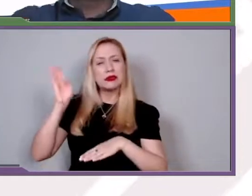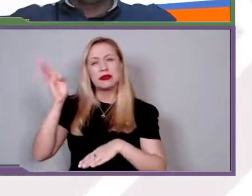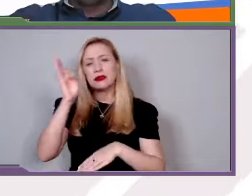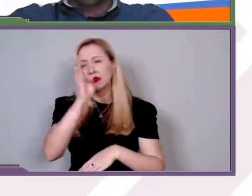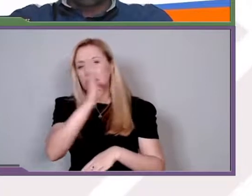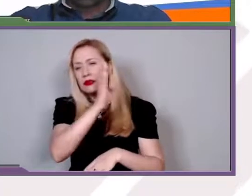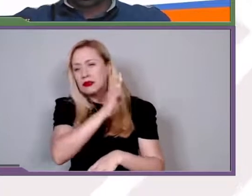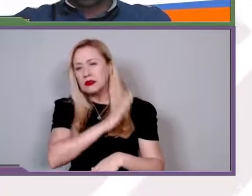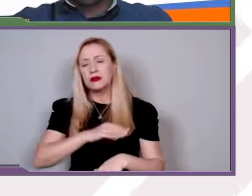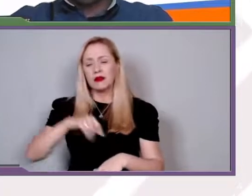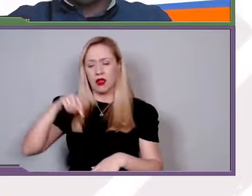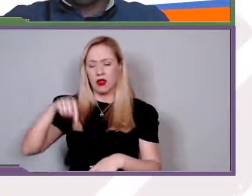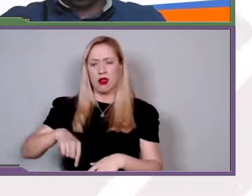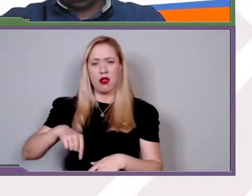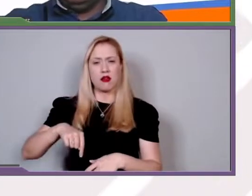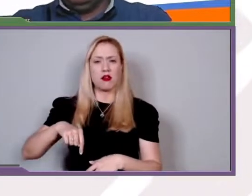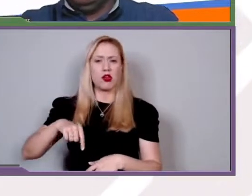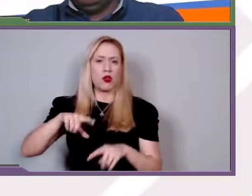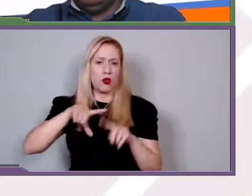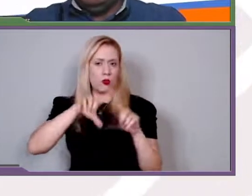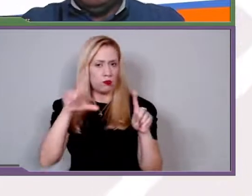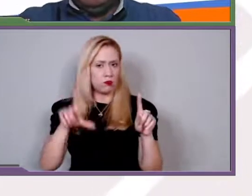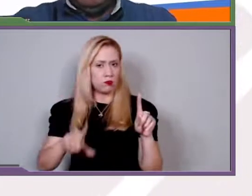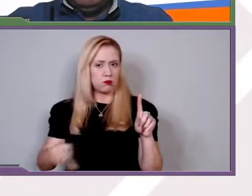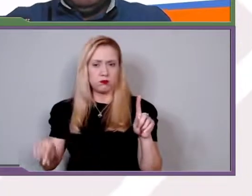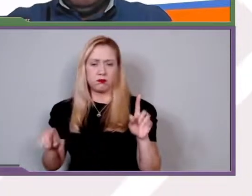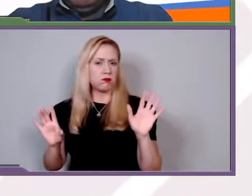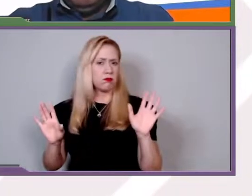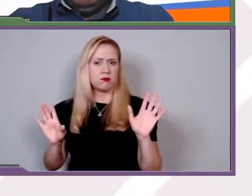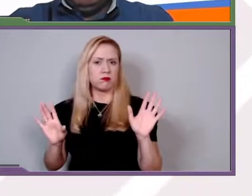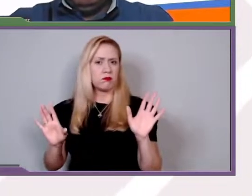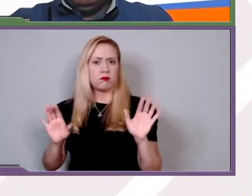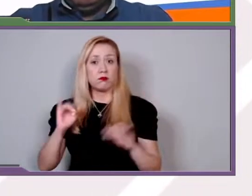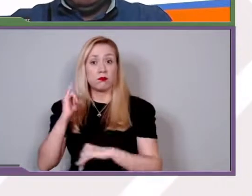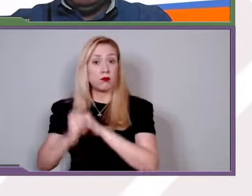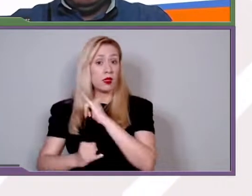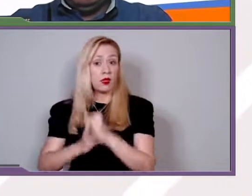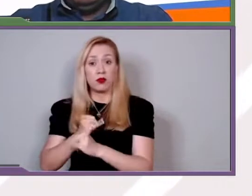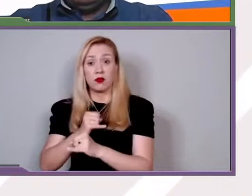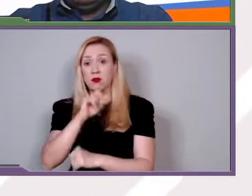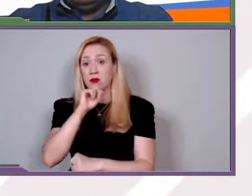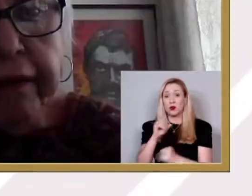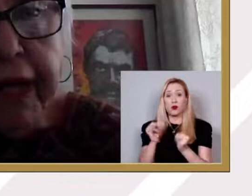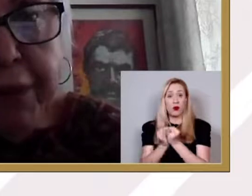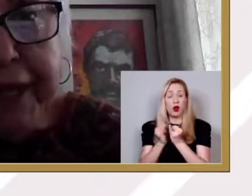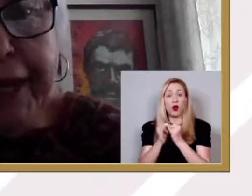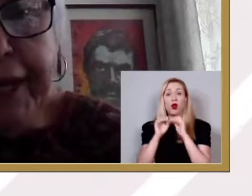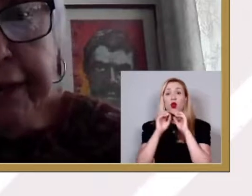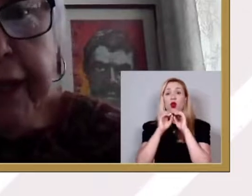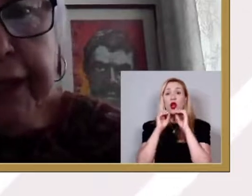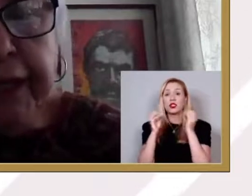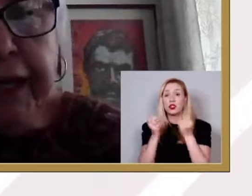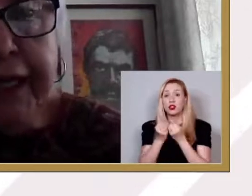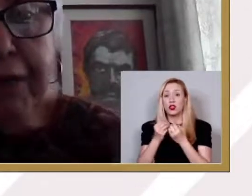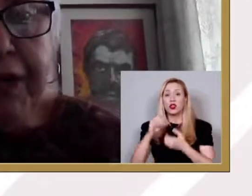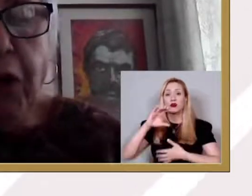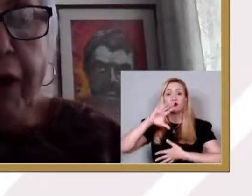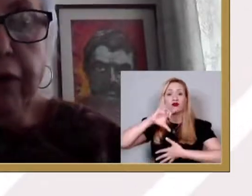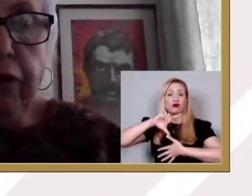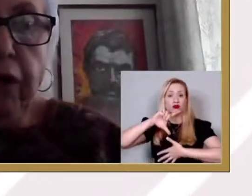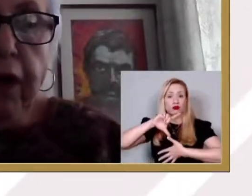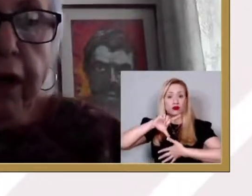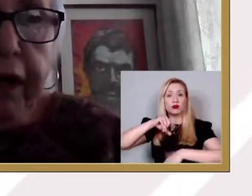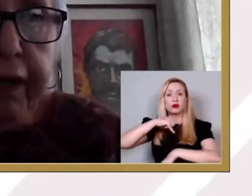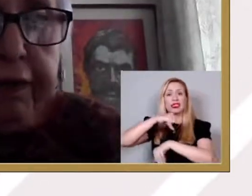solamente a nivel local y nacional, sino a nivel internacional con organizaciones de América Latina y el